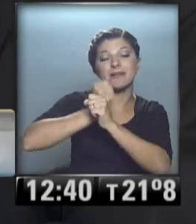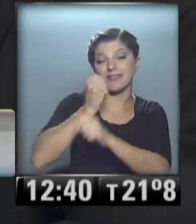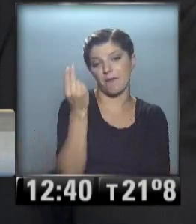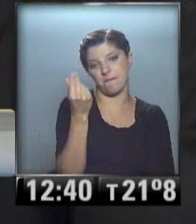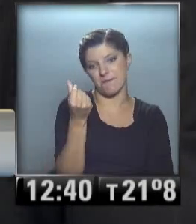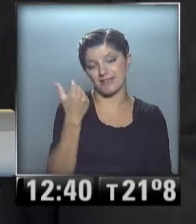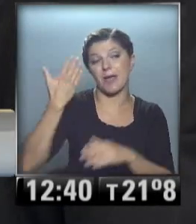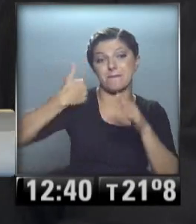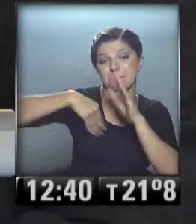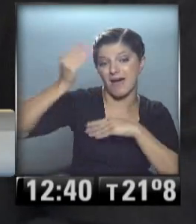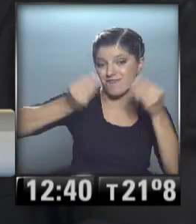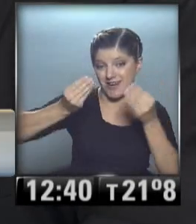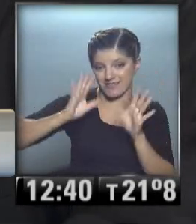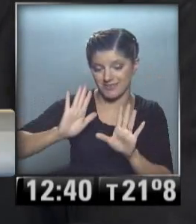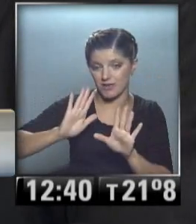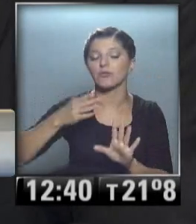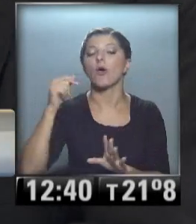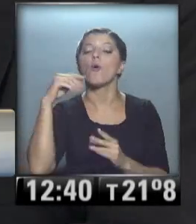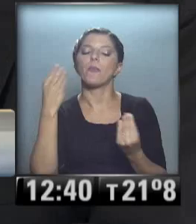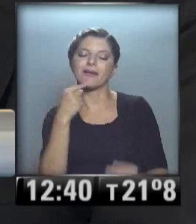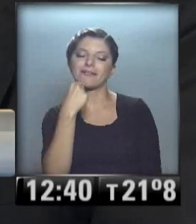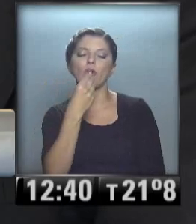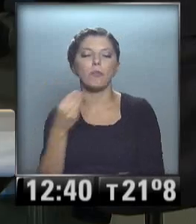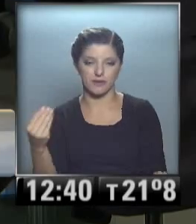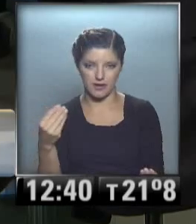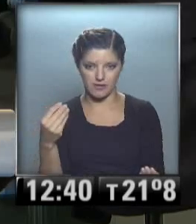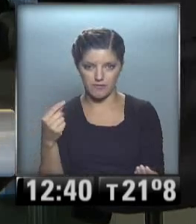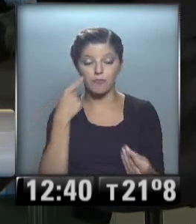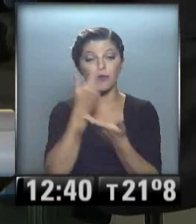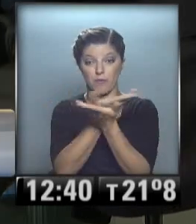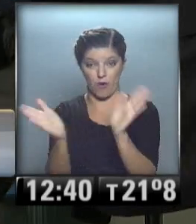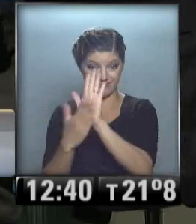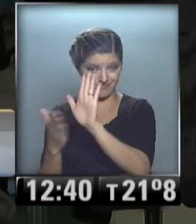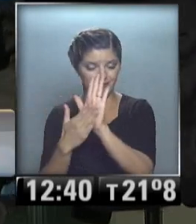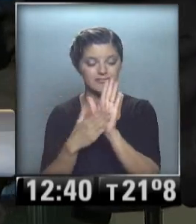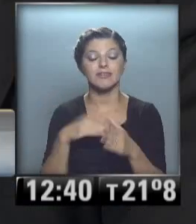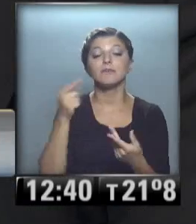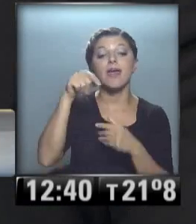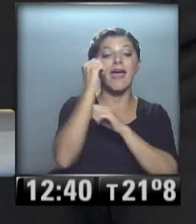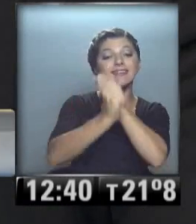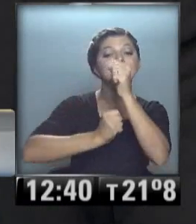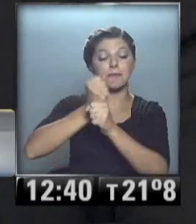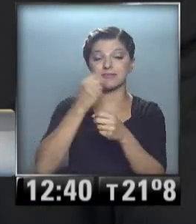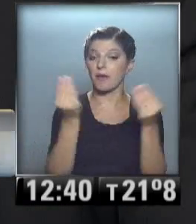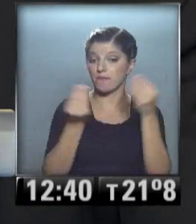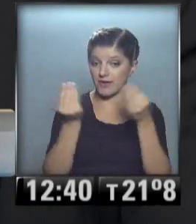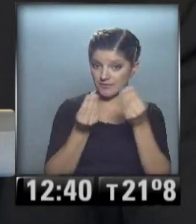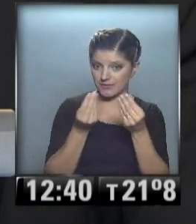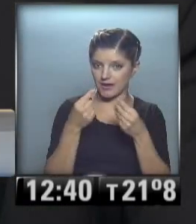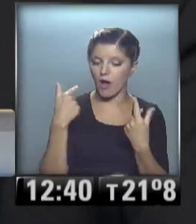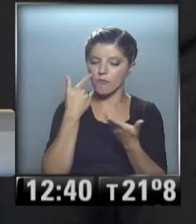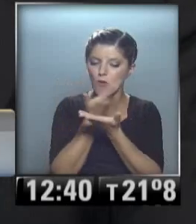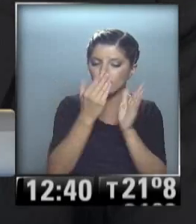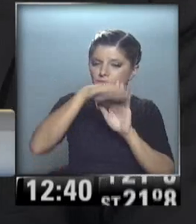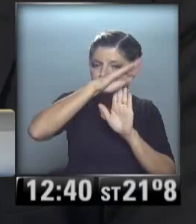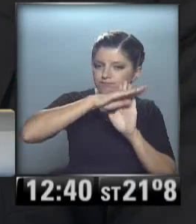financieras, la que han marcado, digo esto porque por la demostración, la comprobación que hizo, que estas empresas fueran las que marcaran la forma